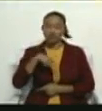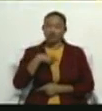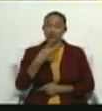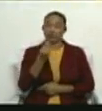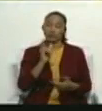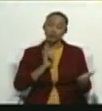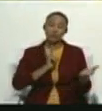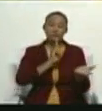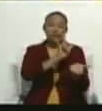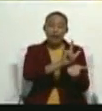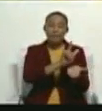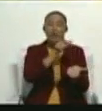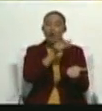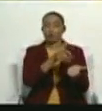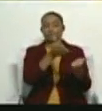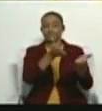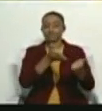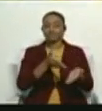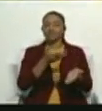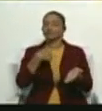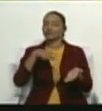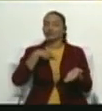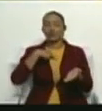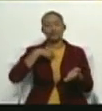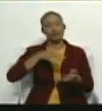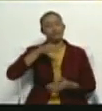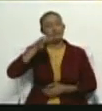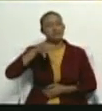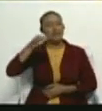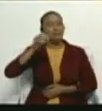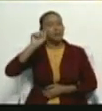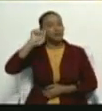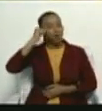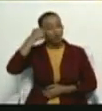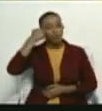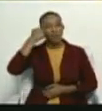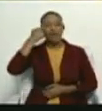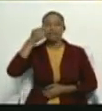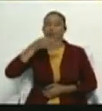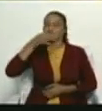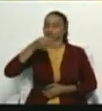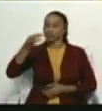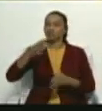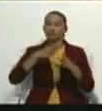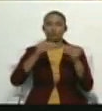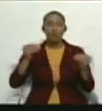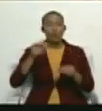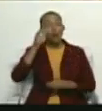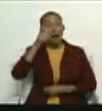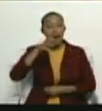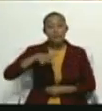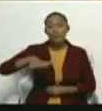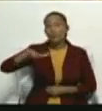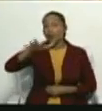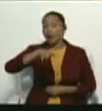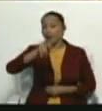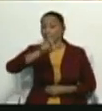van a seguir hablando de él. Vamos a seguir hablando de él. El pueblo llano de la calle va a hablar de él.